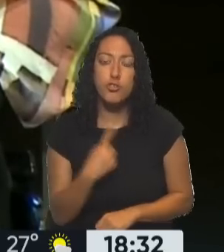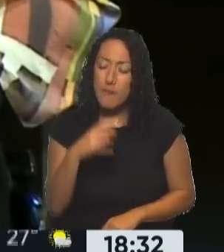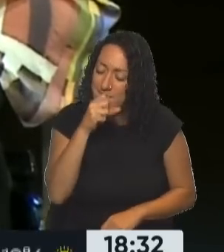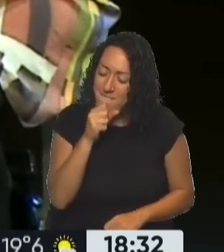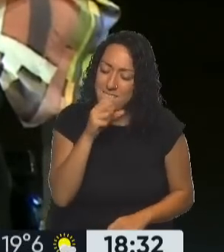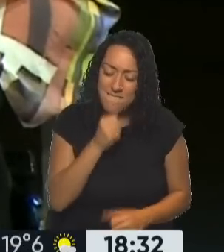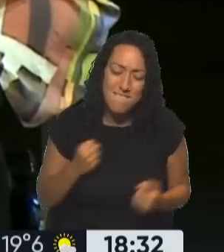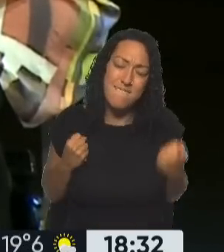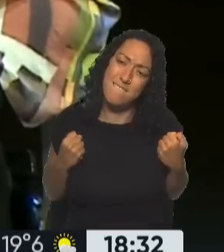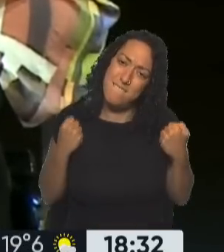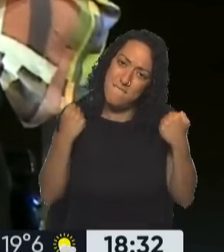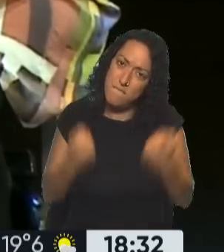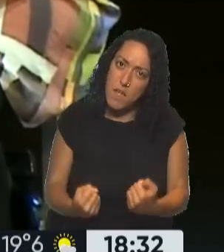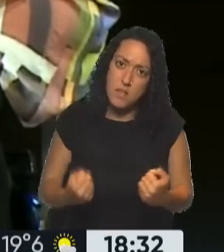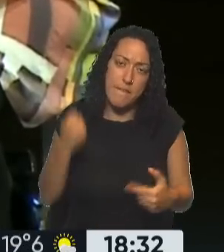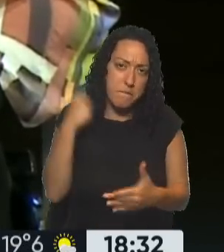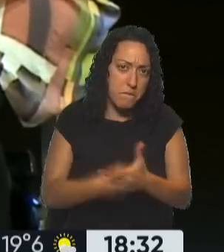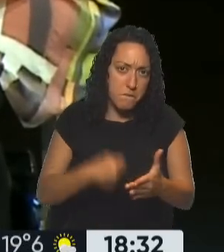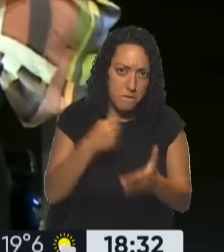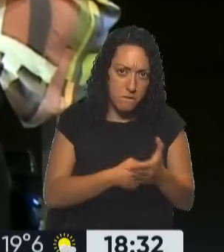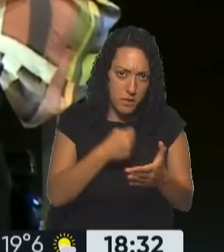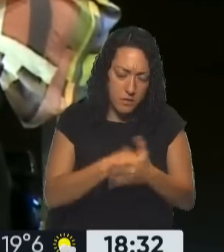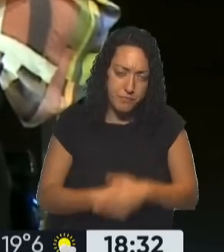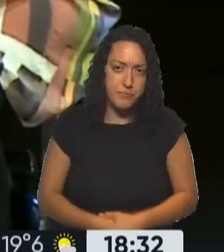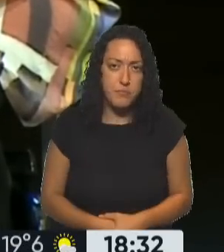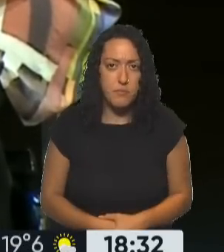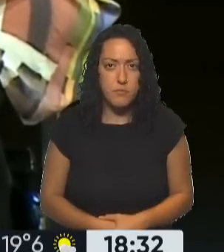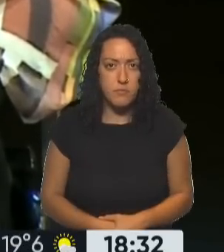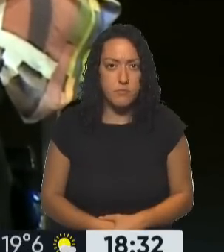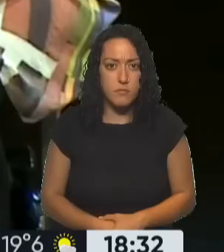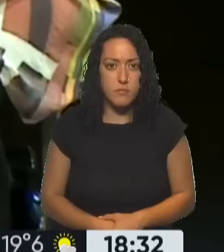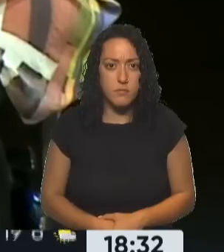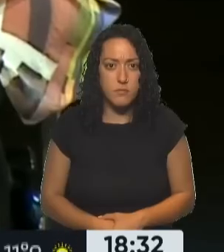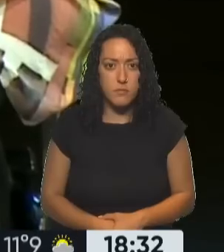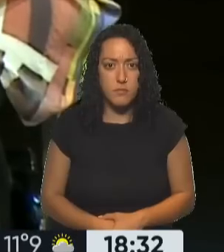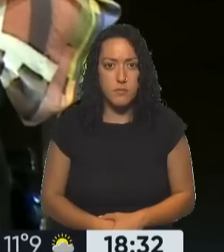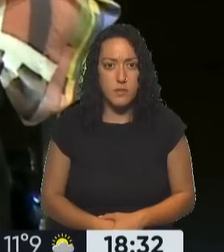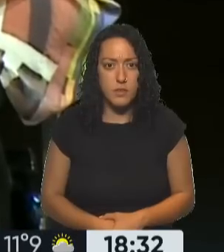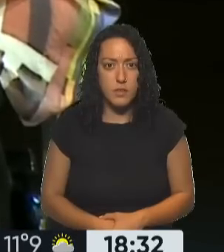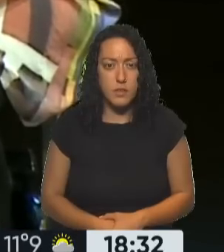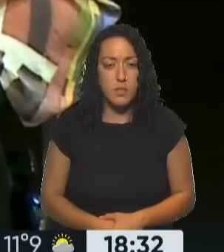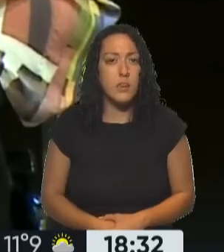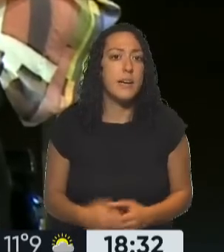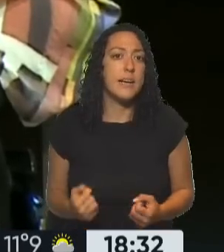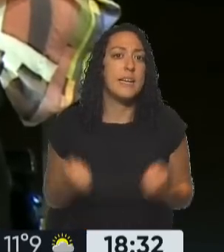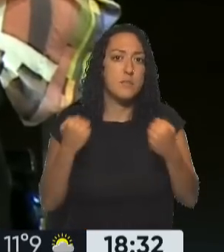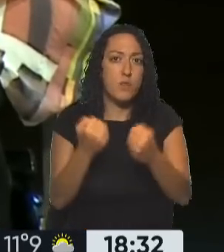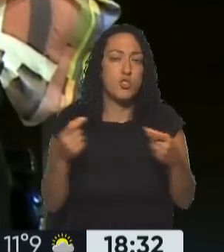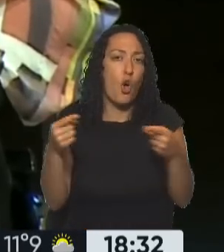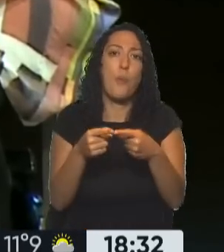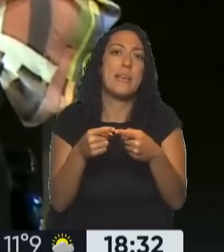le pusimos toda la fuerza, le pusimos toda la garra, para que no se lleve las vidas que no debía llevarse de la